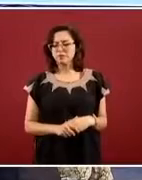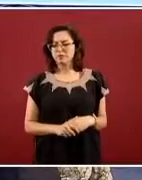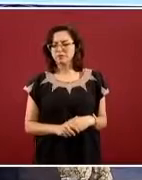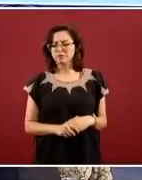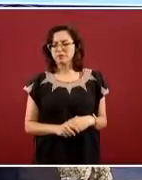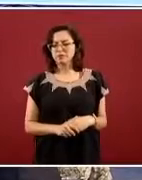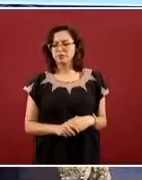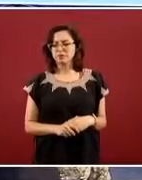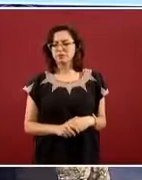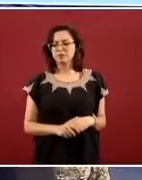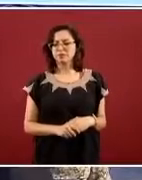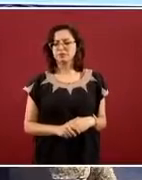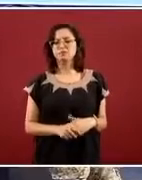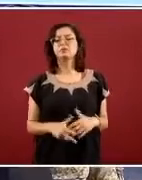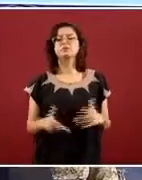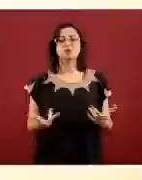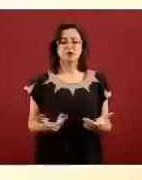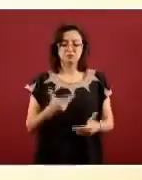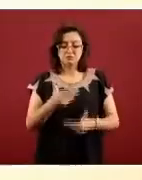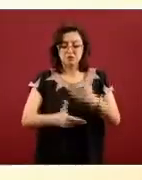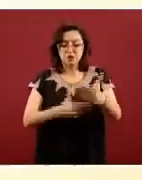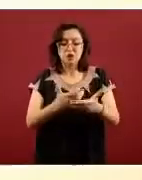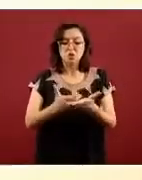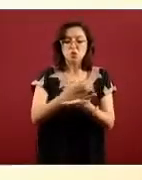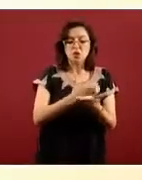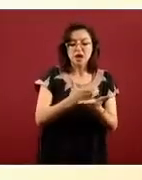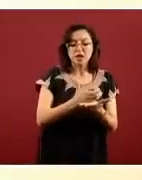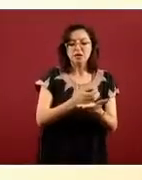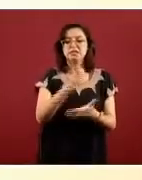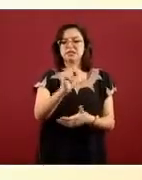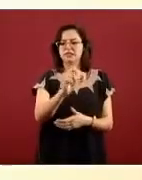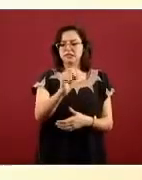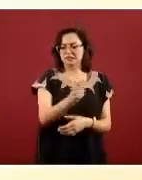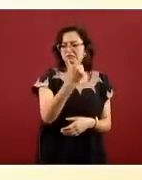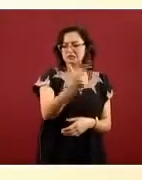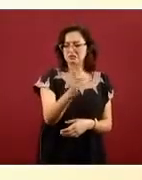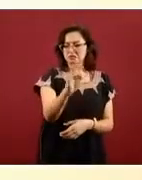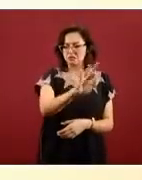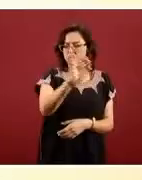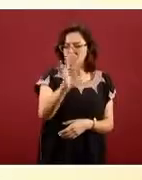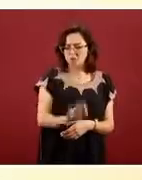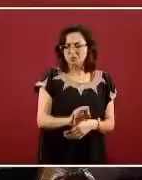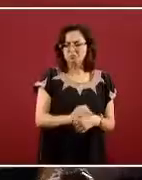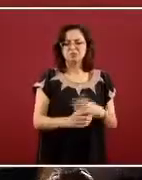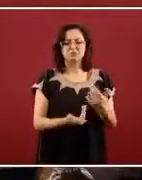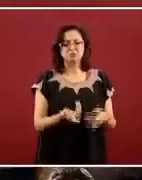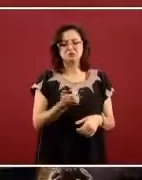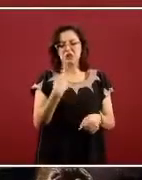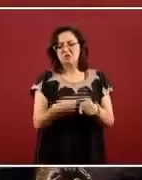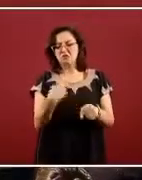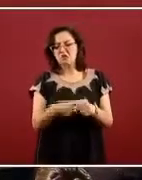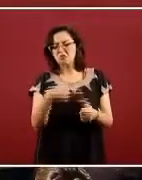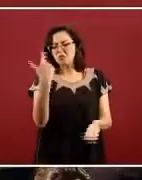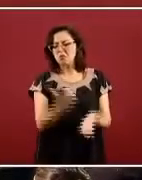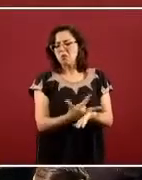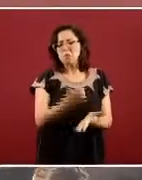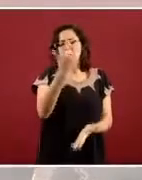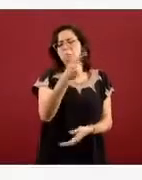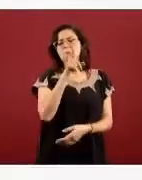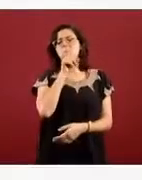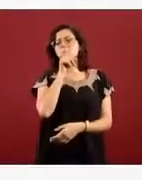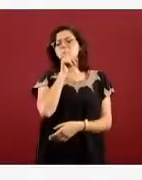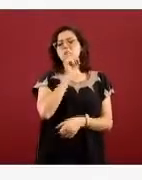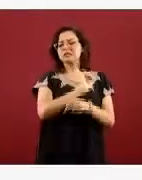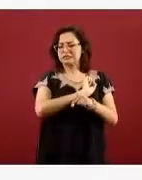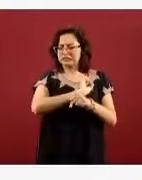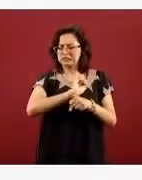función de la evolución, el 67% ha evolucionado de una manera leve y por lo tanto se ha atendido de manera ambulatoria.